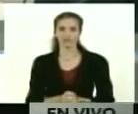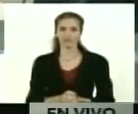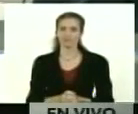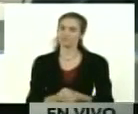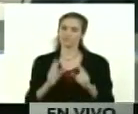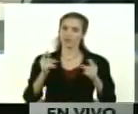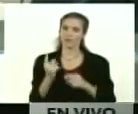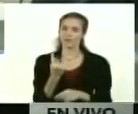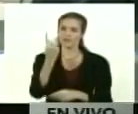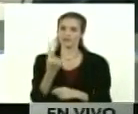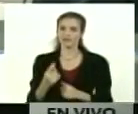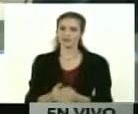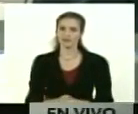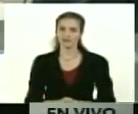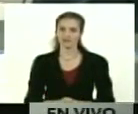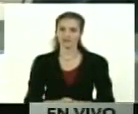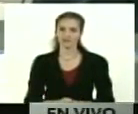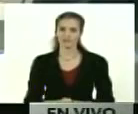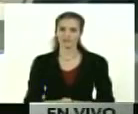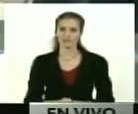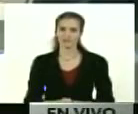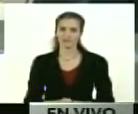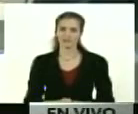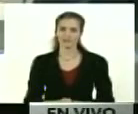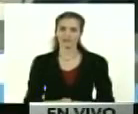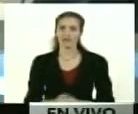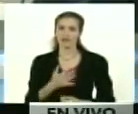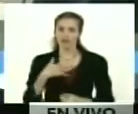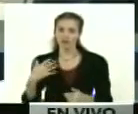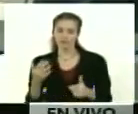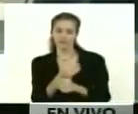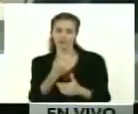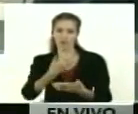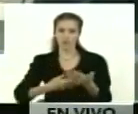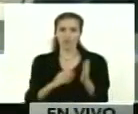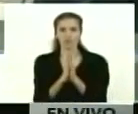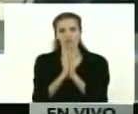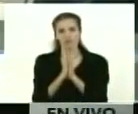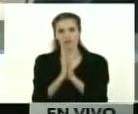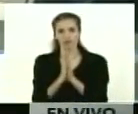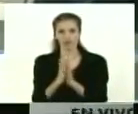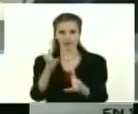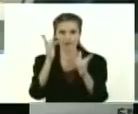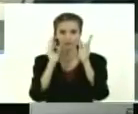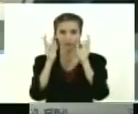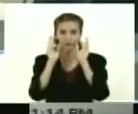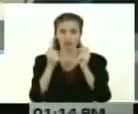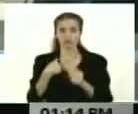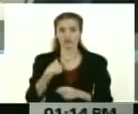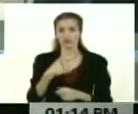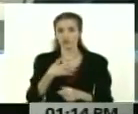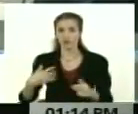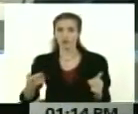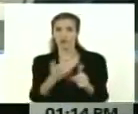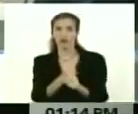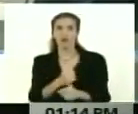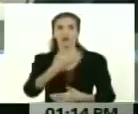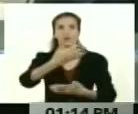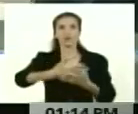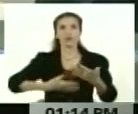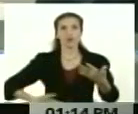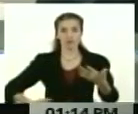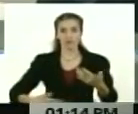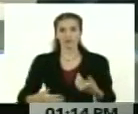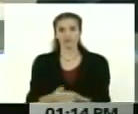Título principal. Yo quiero conseguir este documento, por favor, que alguien me escuche. Yo quiero conseguir este documento,